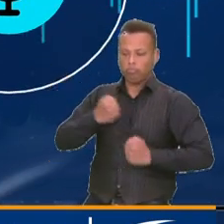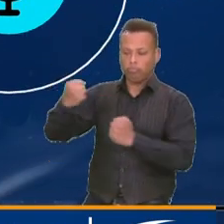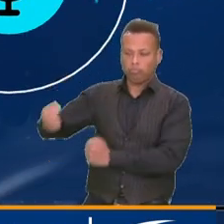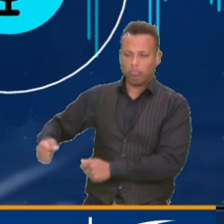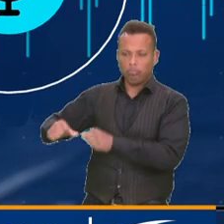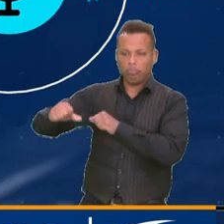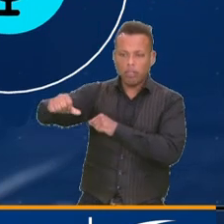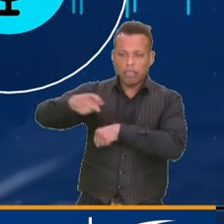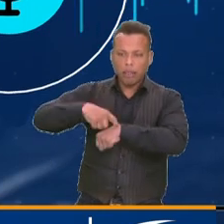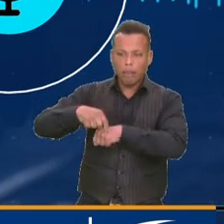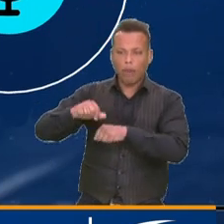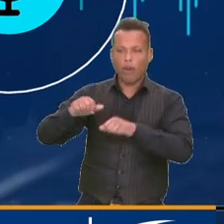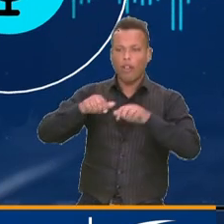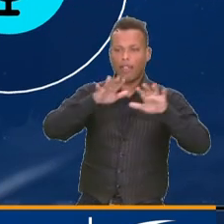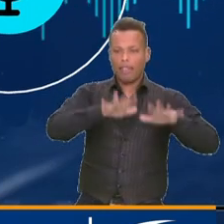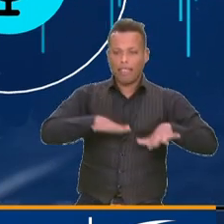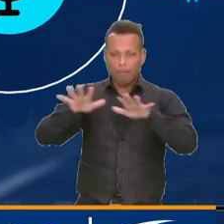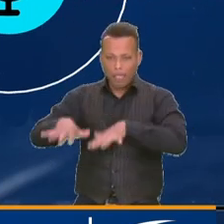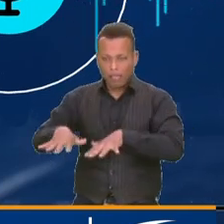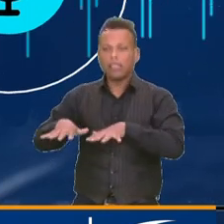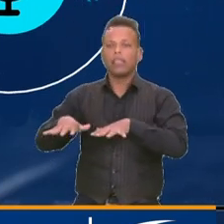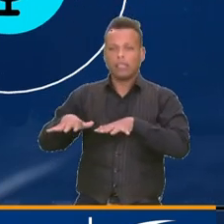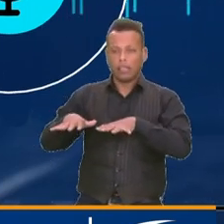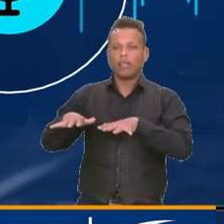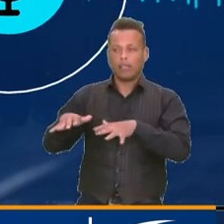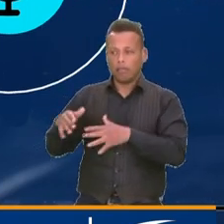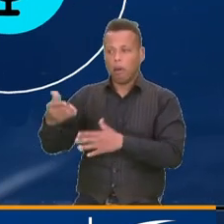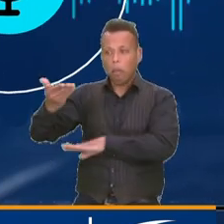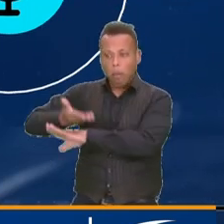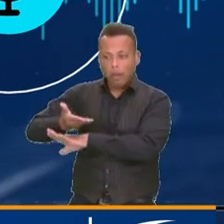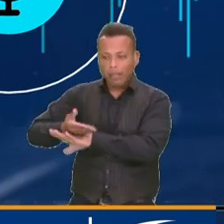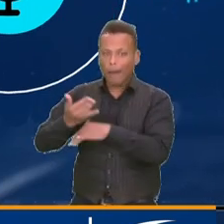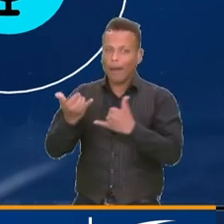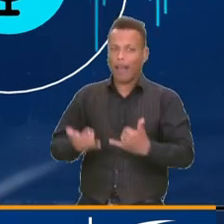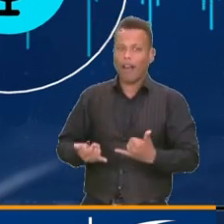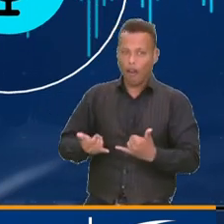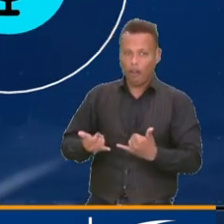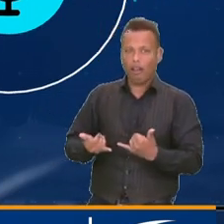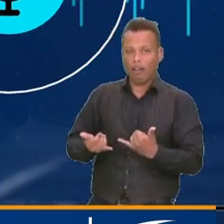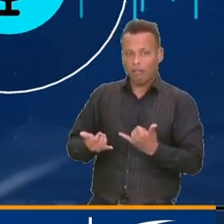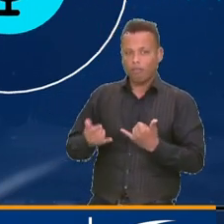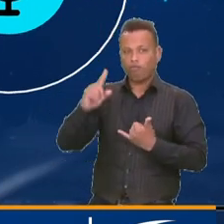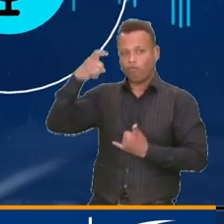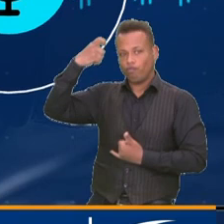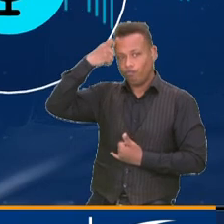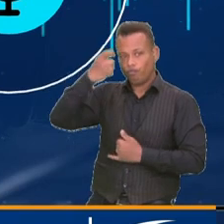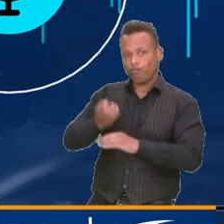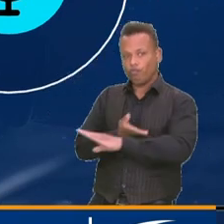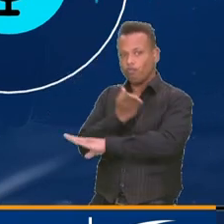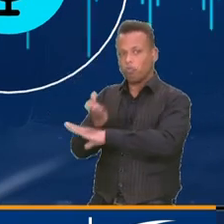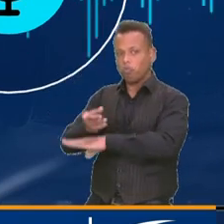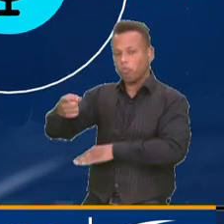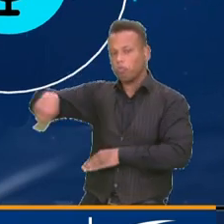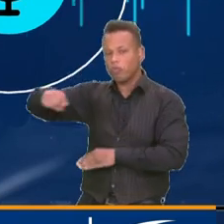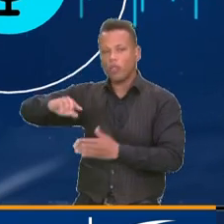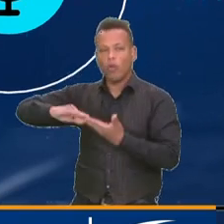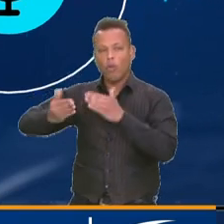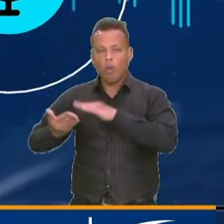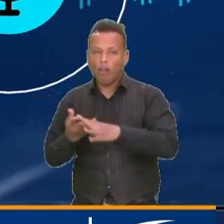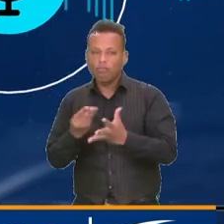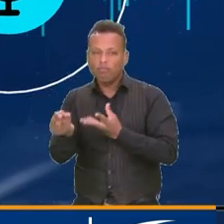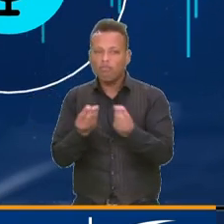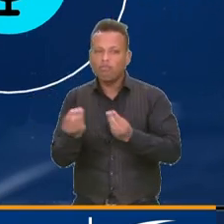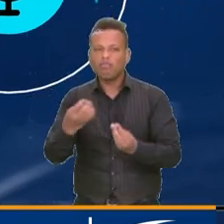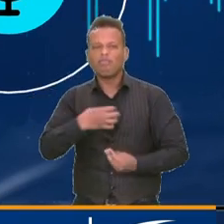meses, posteriormente el gobierno nacional llegó con una propuesta, pues ahora pues bien, fue después del reclamo de las comunidades que la situación se